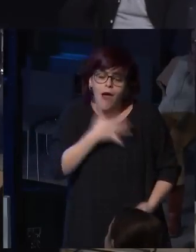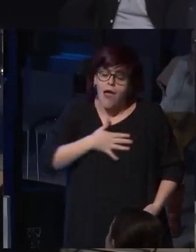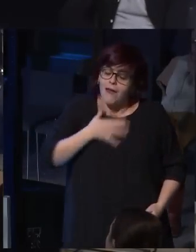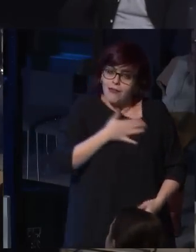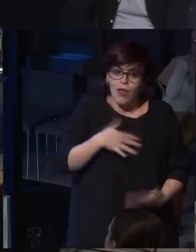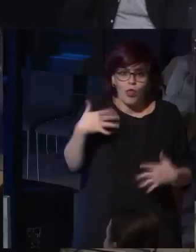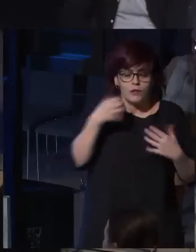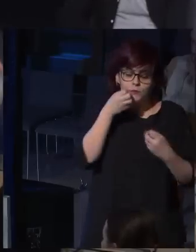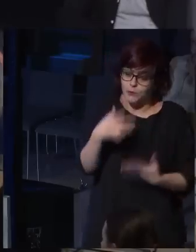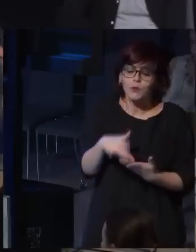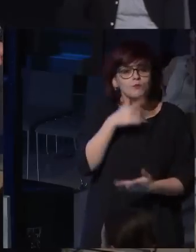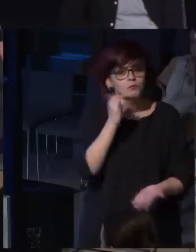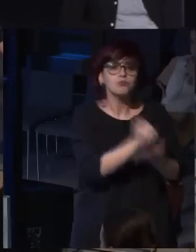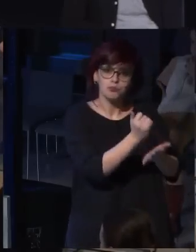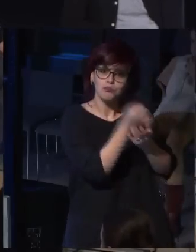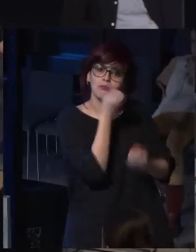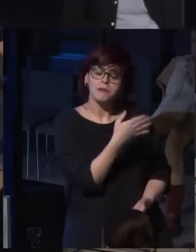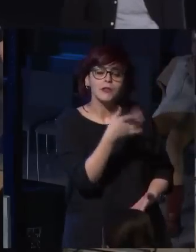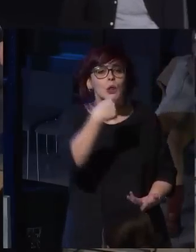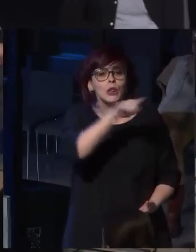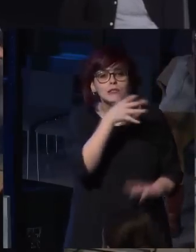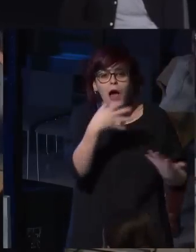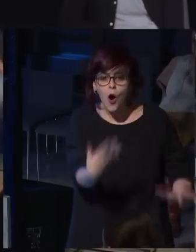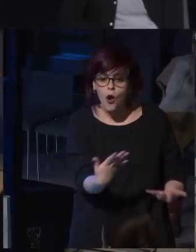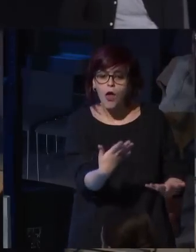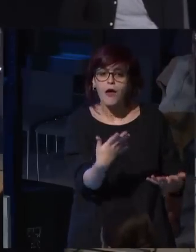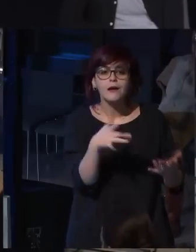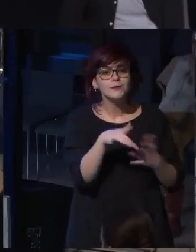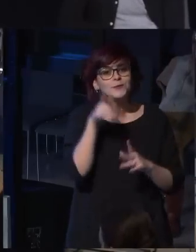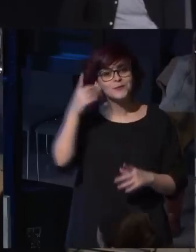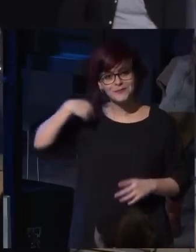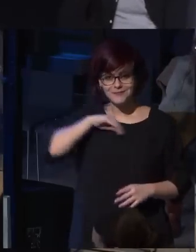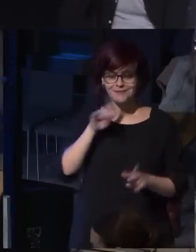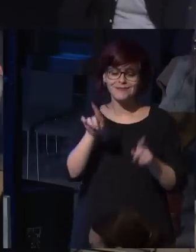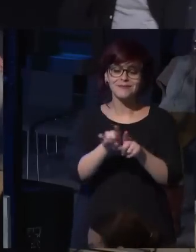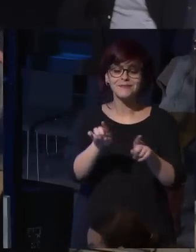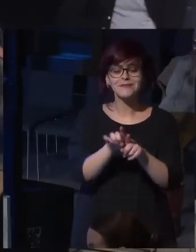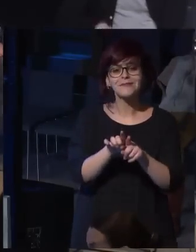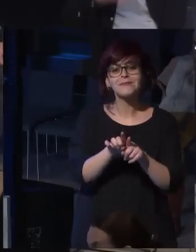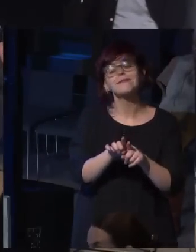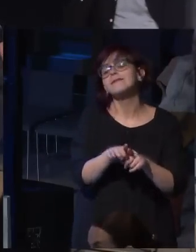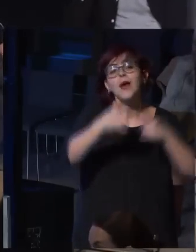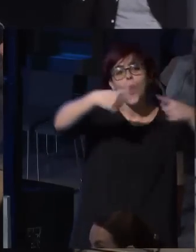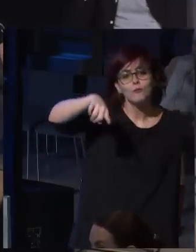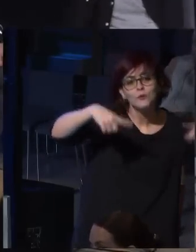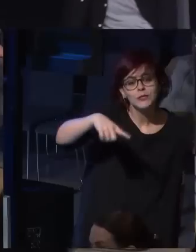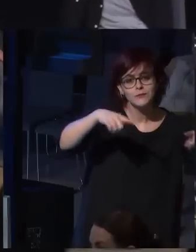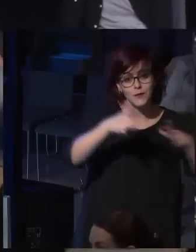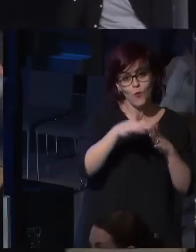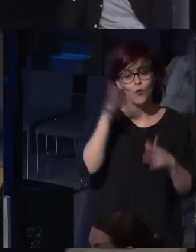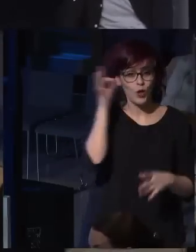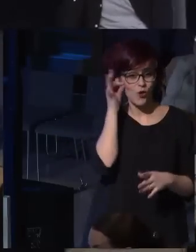estoy comprobando ahora mismo. ¿Me mostráis entonces ahora mismo la relación entonces entre los músicos, las